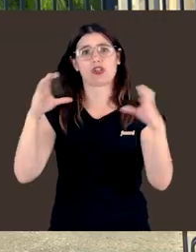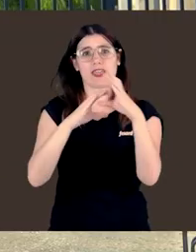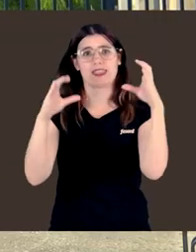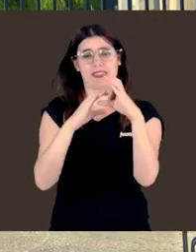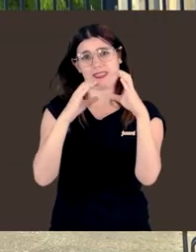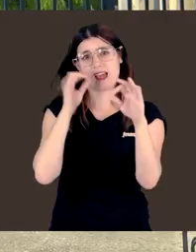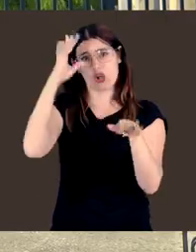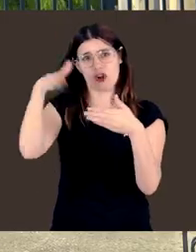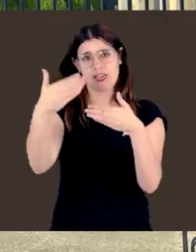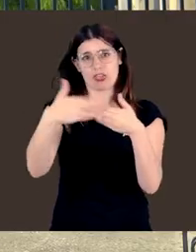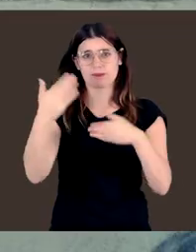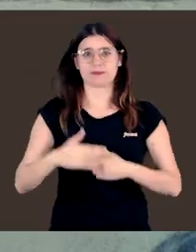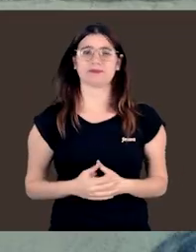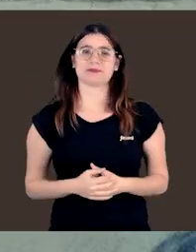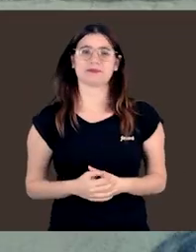Ciencia e Innovación.